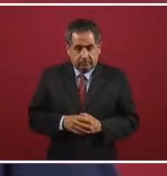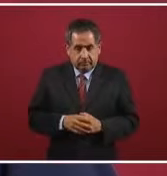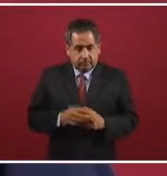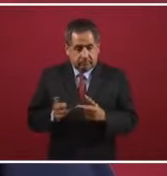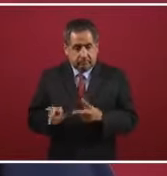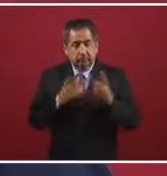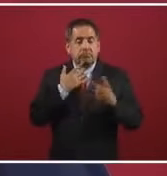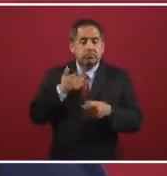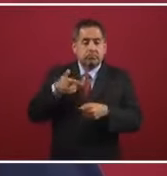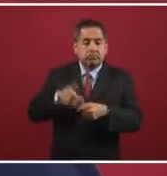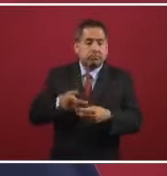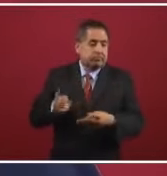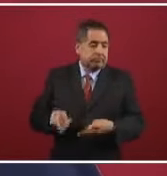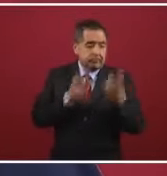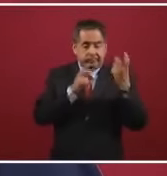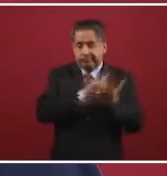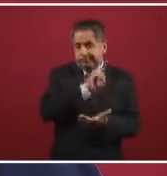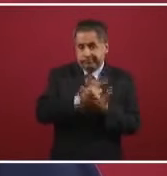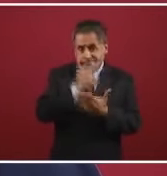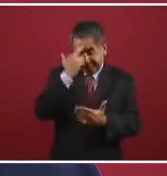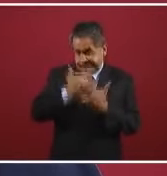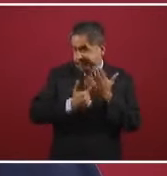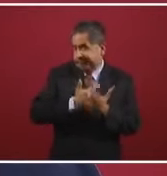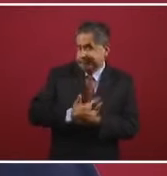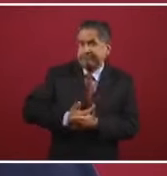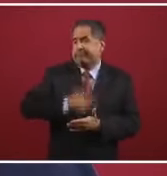robo de combustible es delito grave.